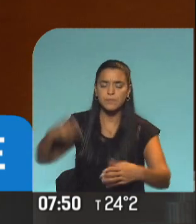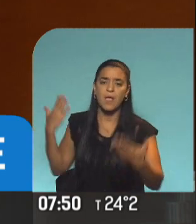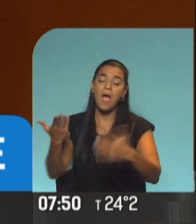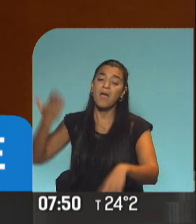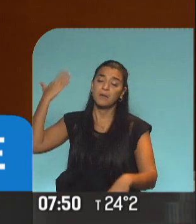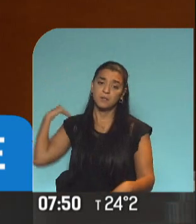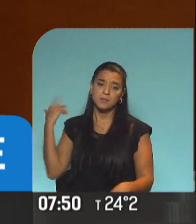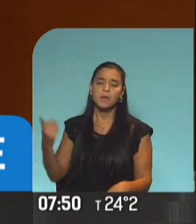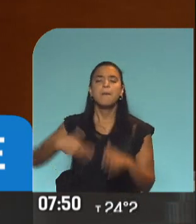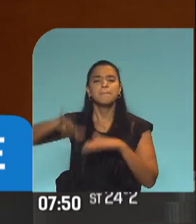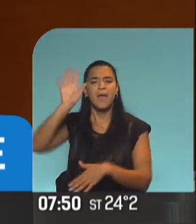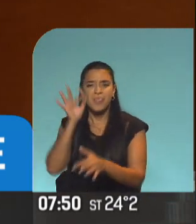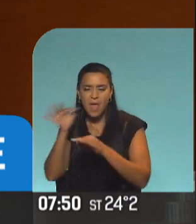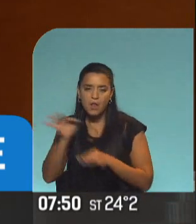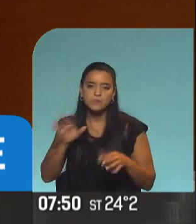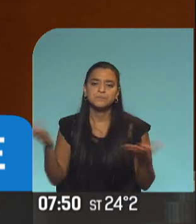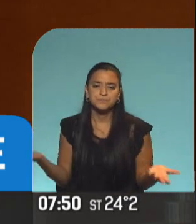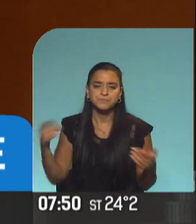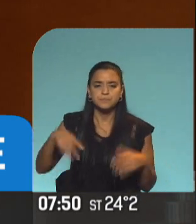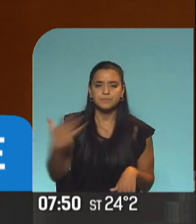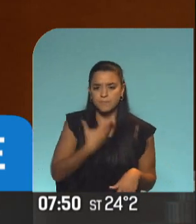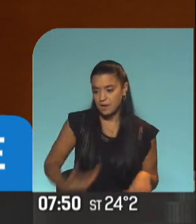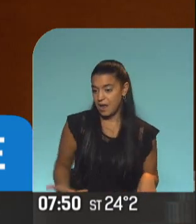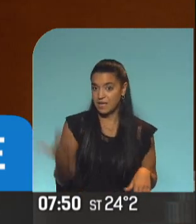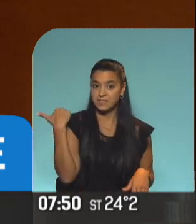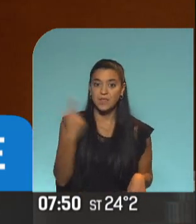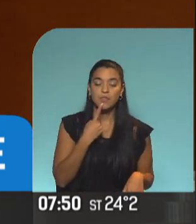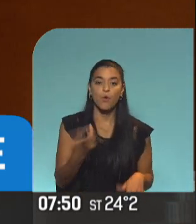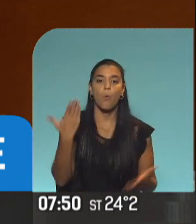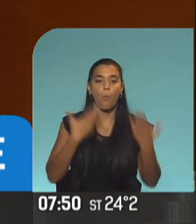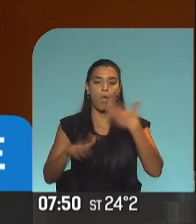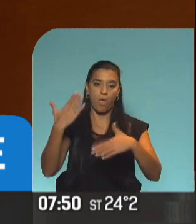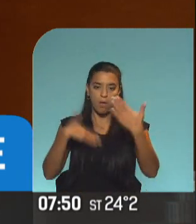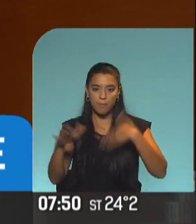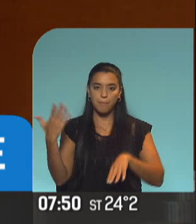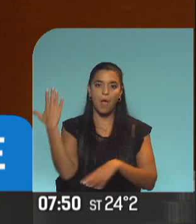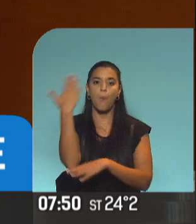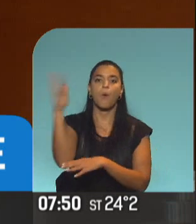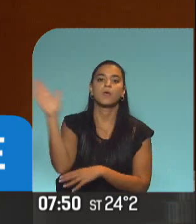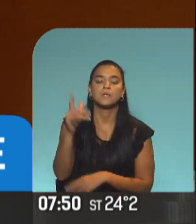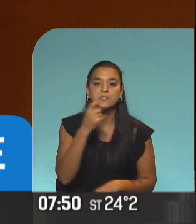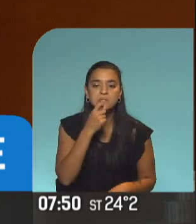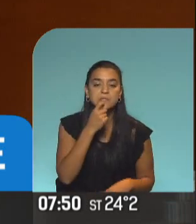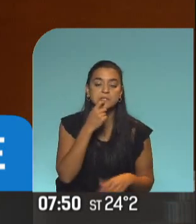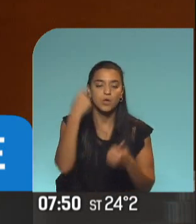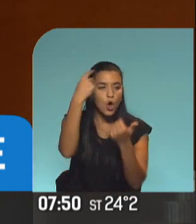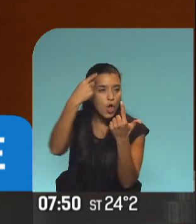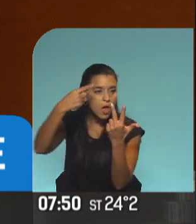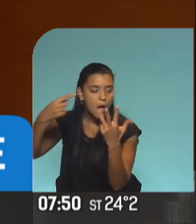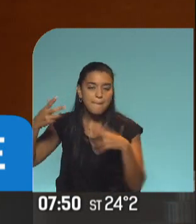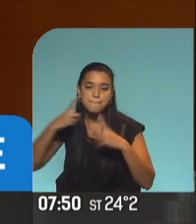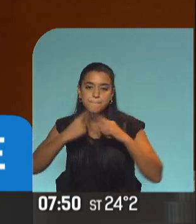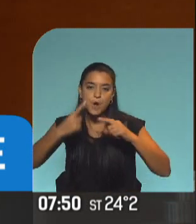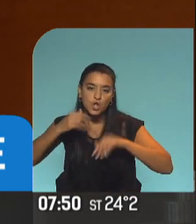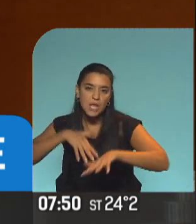momento más apelando al diálogo. Digo, es más, el presidente ayer dijo que cualquier excusa sirve para un banderazo y si hacemos un raconto de lo que fueron las protestas durante